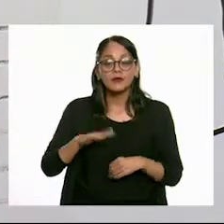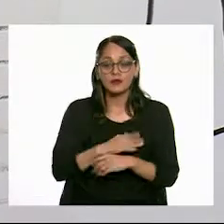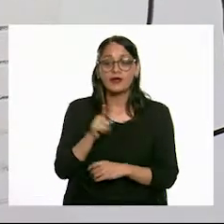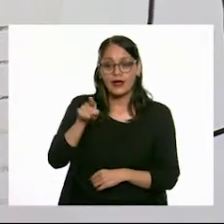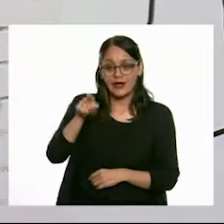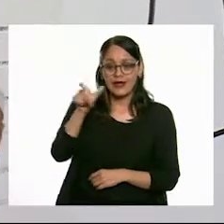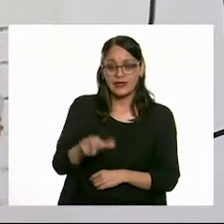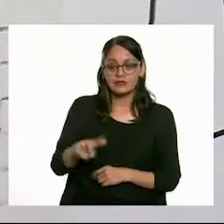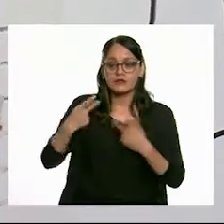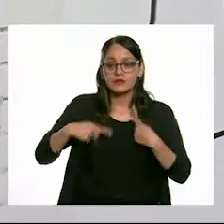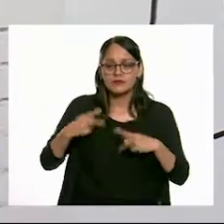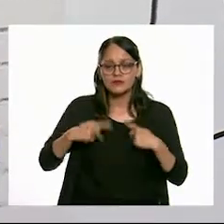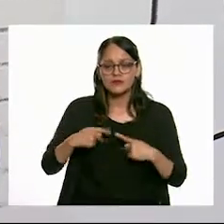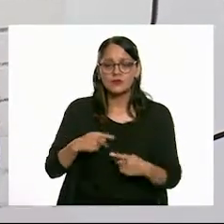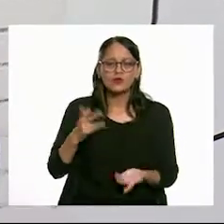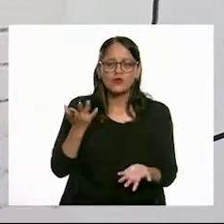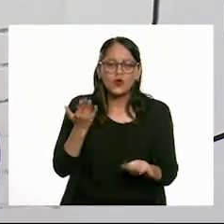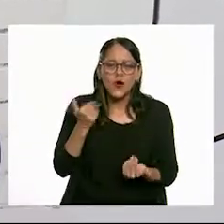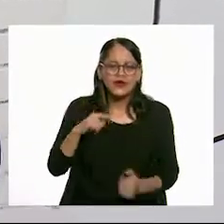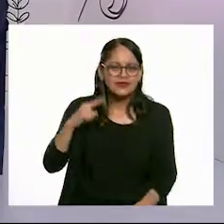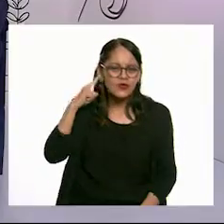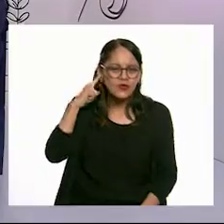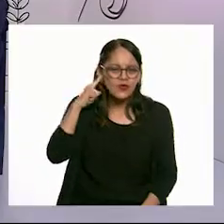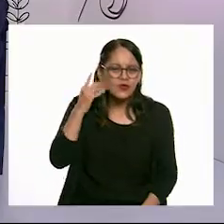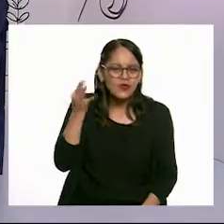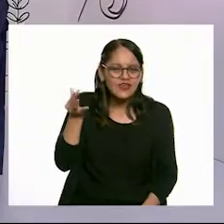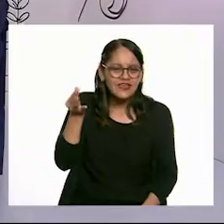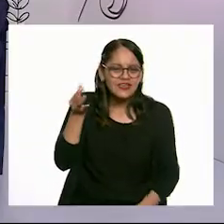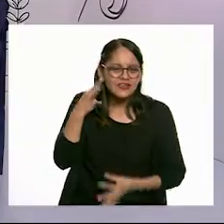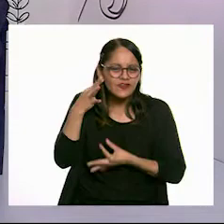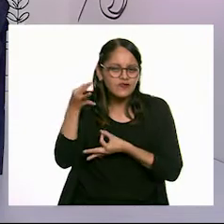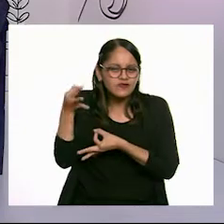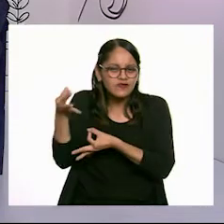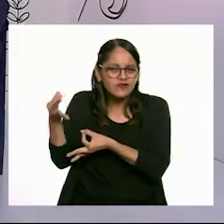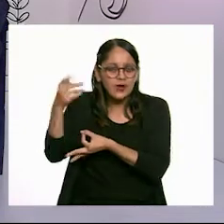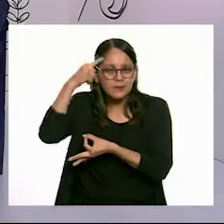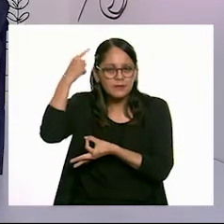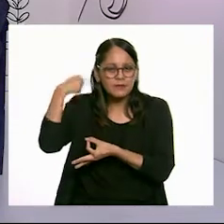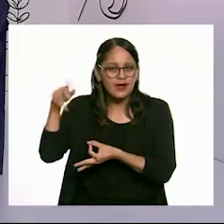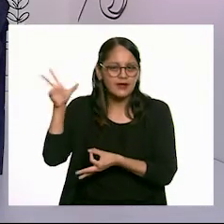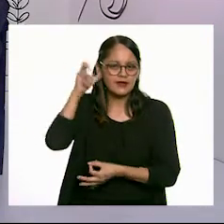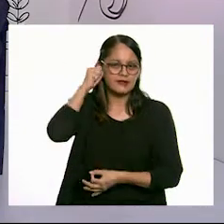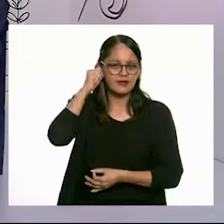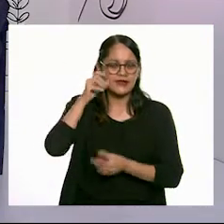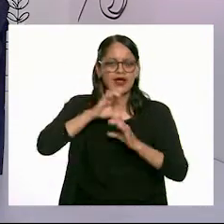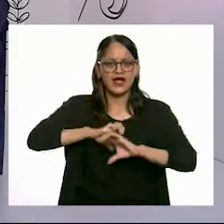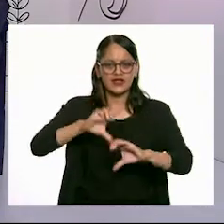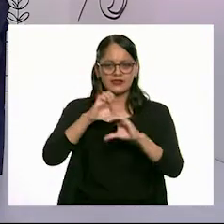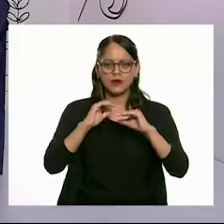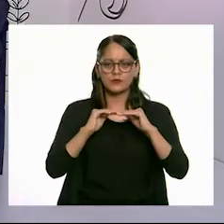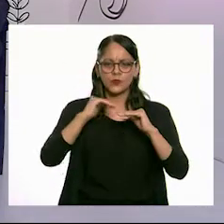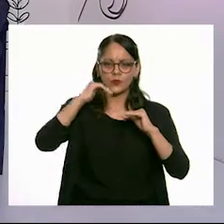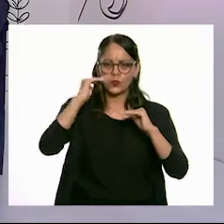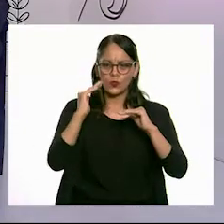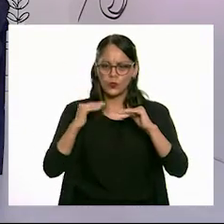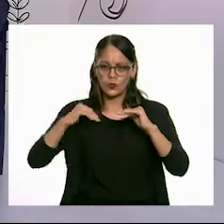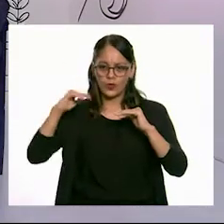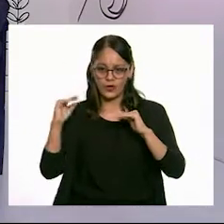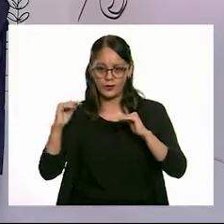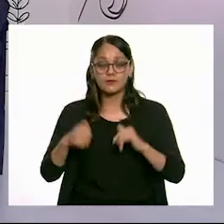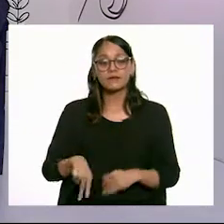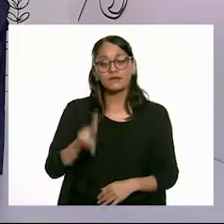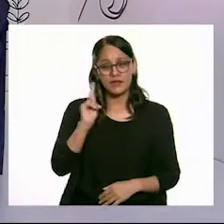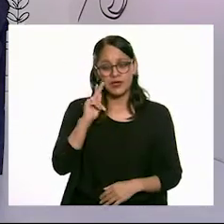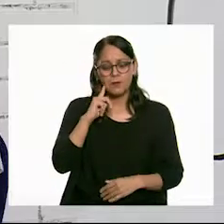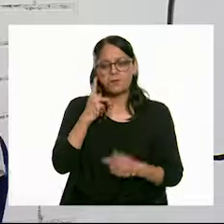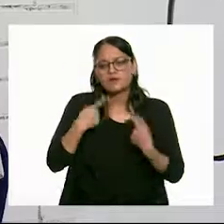de pronto a lo mejor no tienes como el oído para poder cantar una melodía entonadamente, pero es mínima,